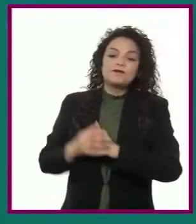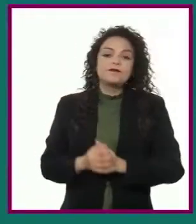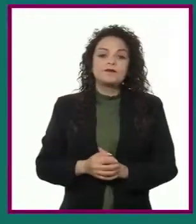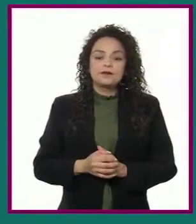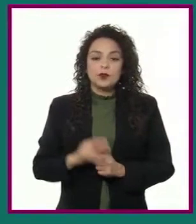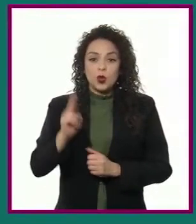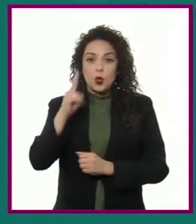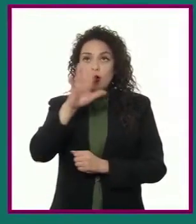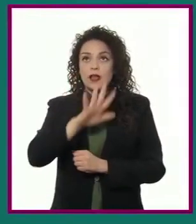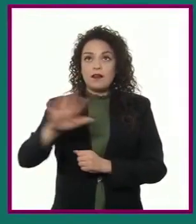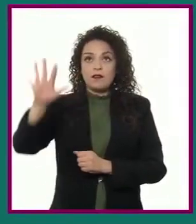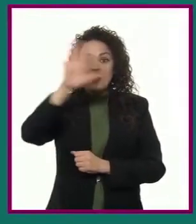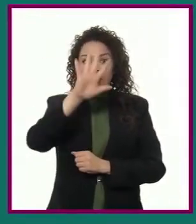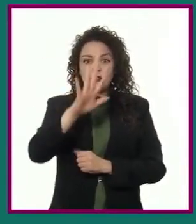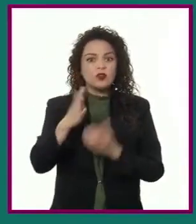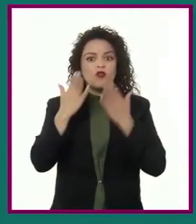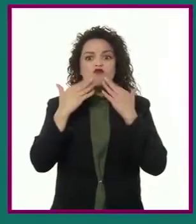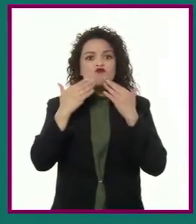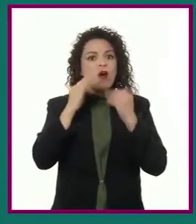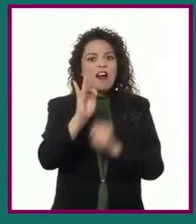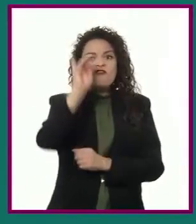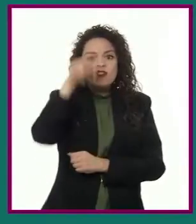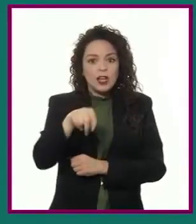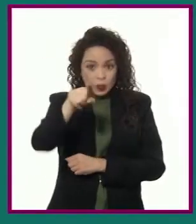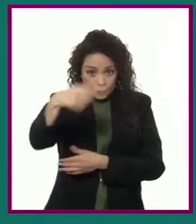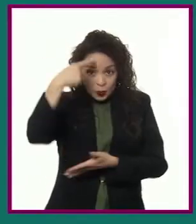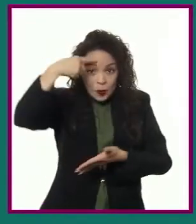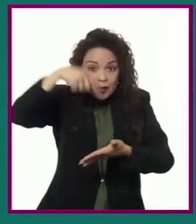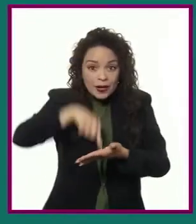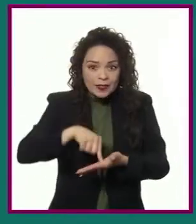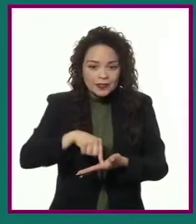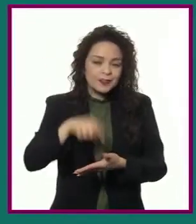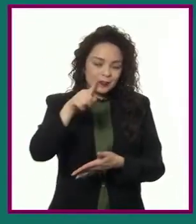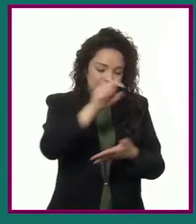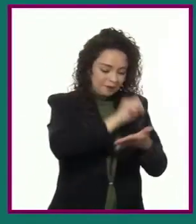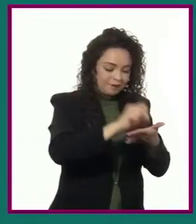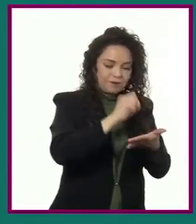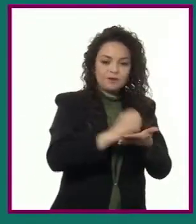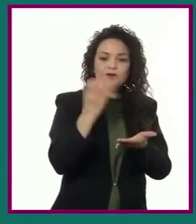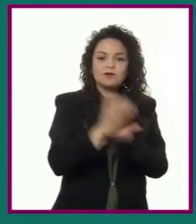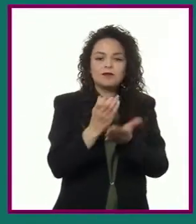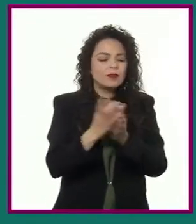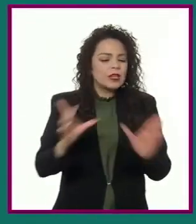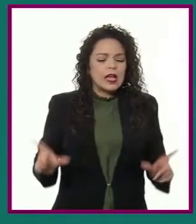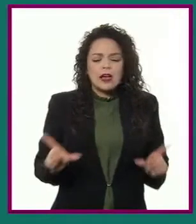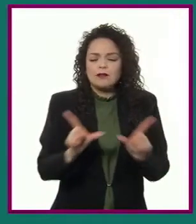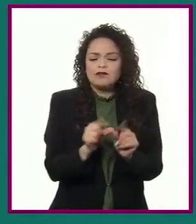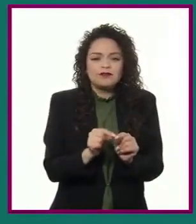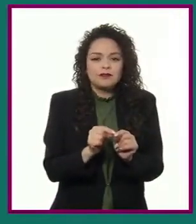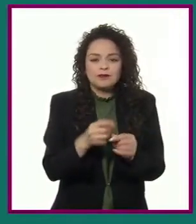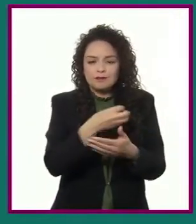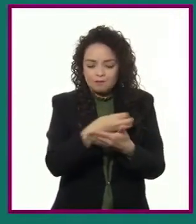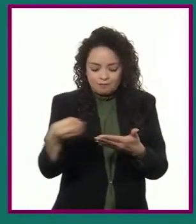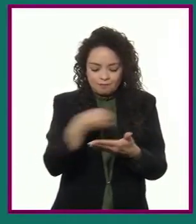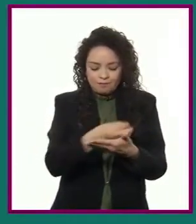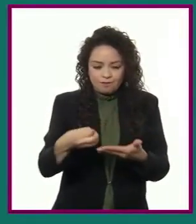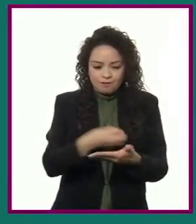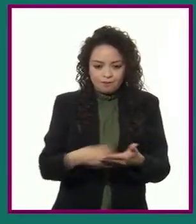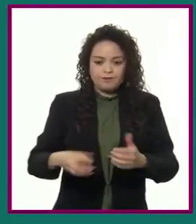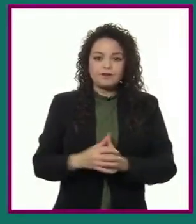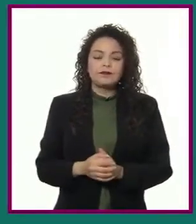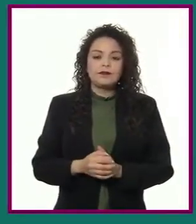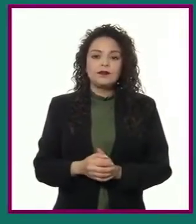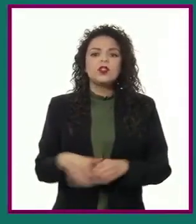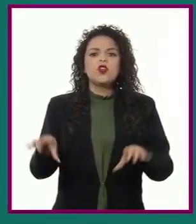el universo es infinito? Escribe en tu cuaderno un pequeño relato de ello. ¿Cómo se formaron las